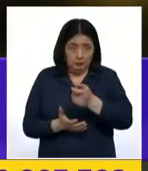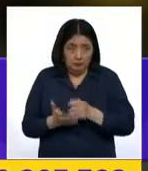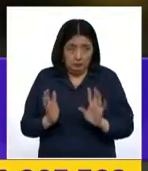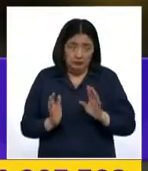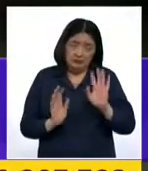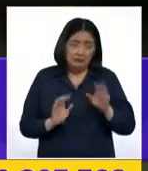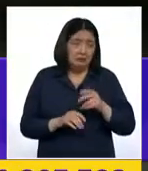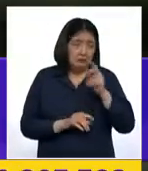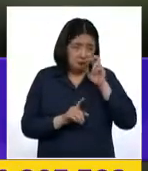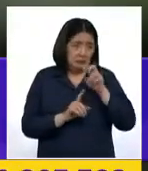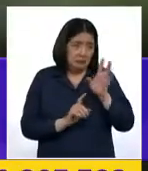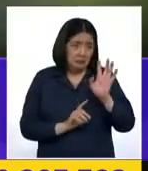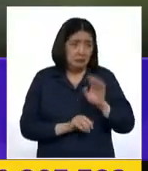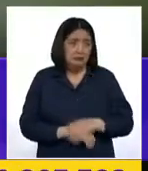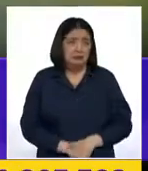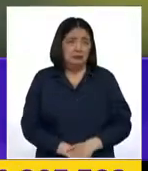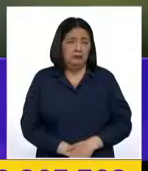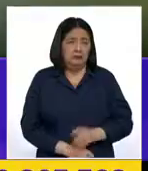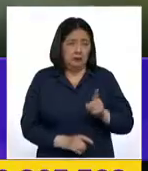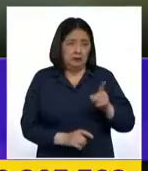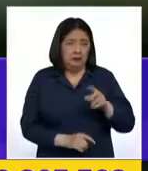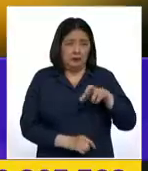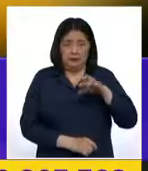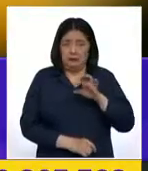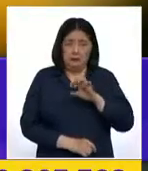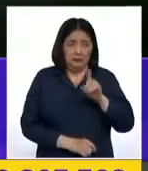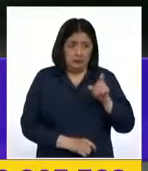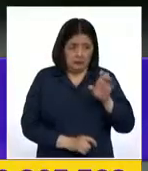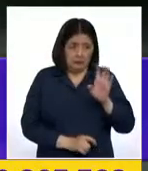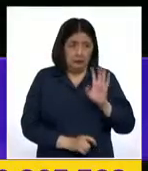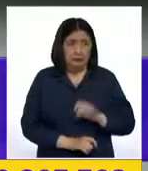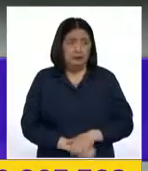al T, a la línea del T.